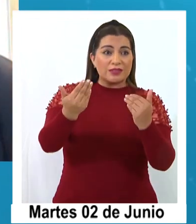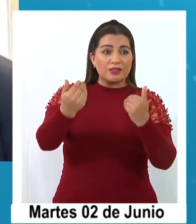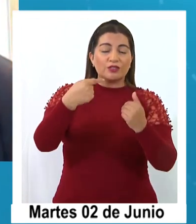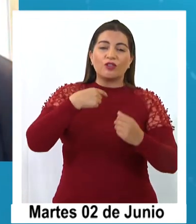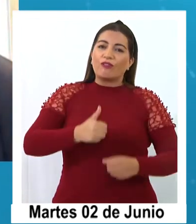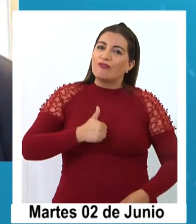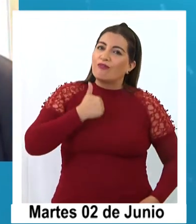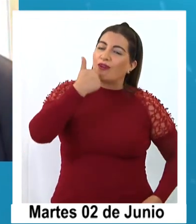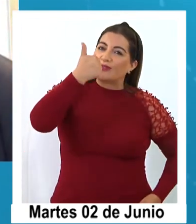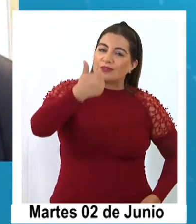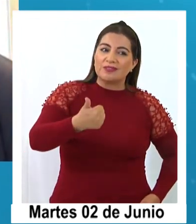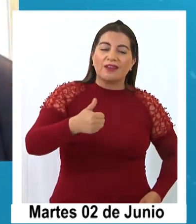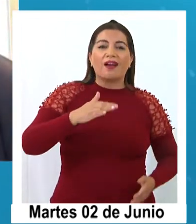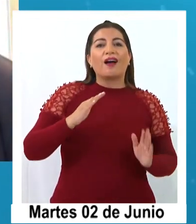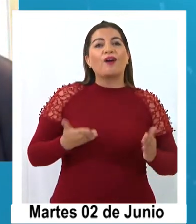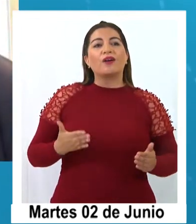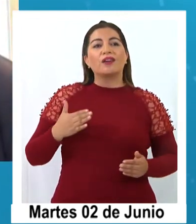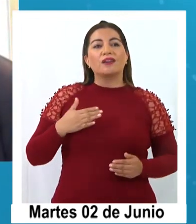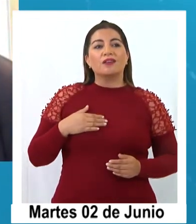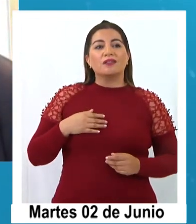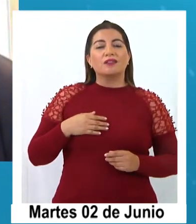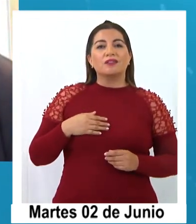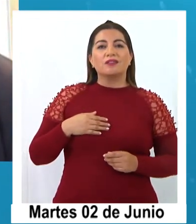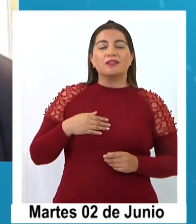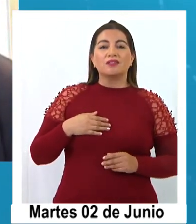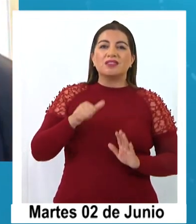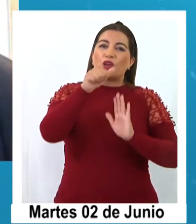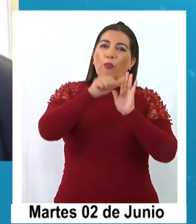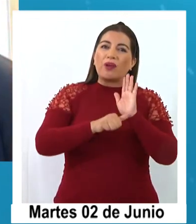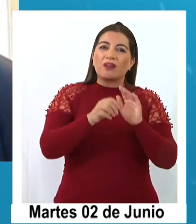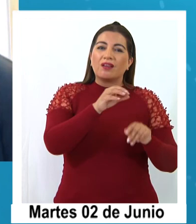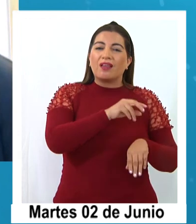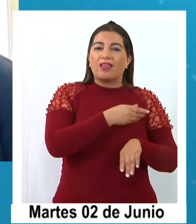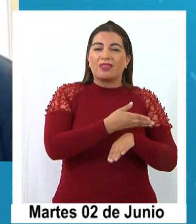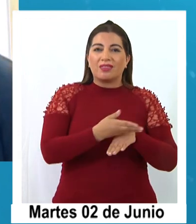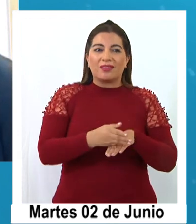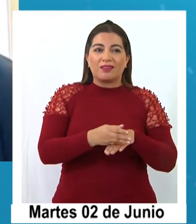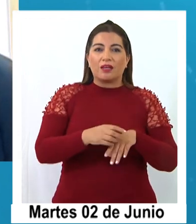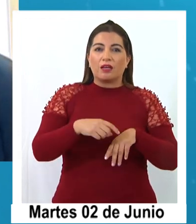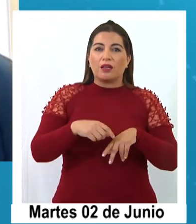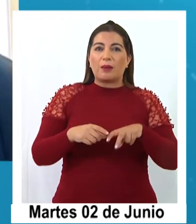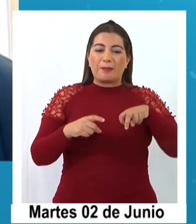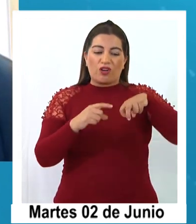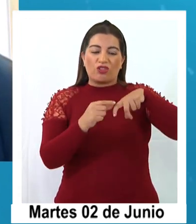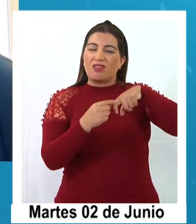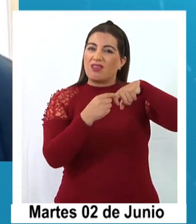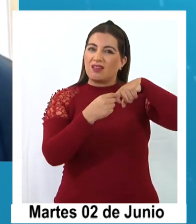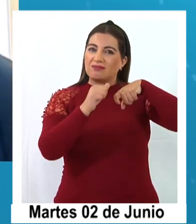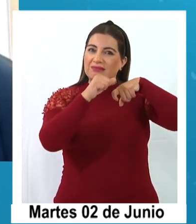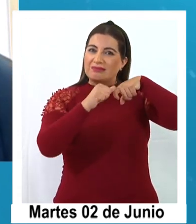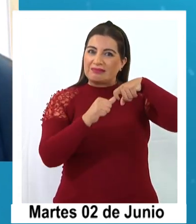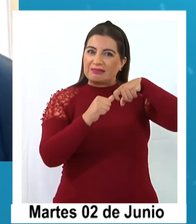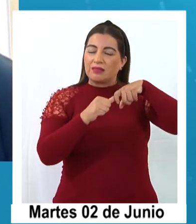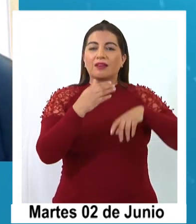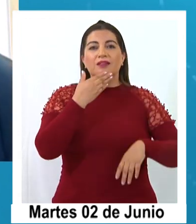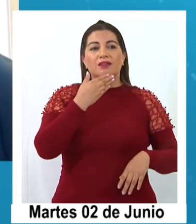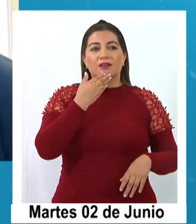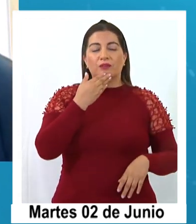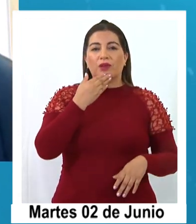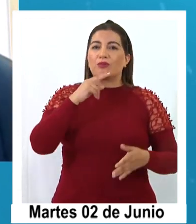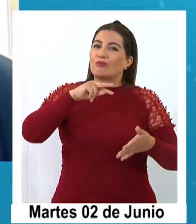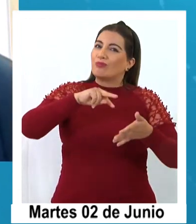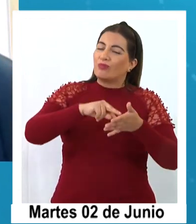aquí disponible, en este momento estoy en mi postoperatorio por una fractura rodilla que también fui víctima de la